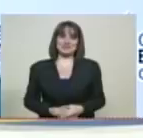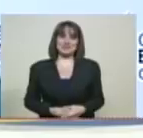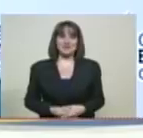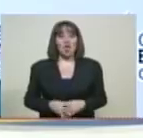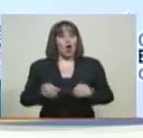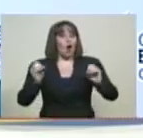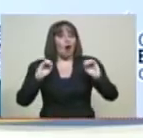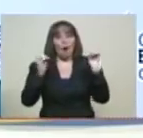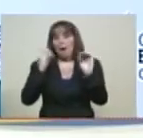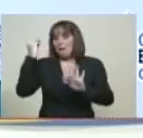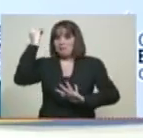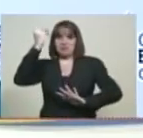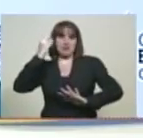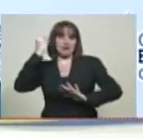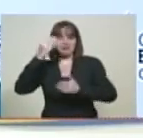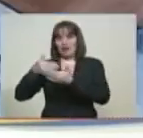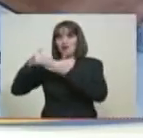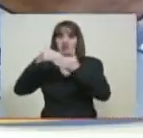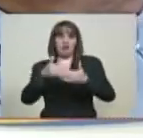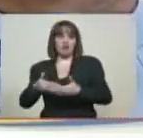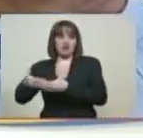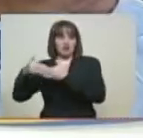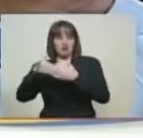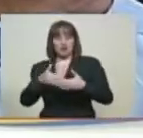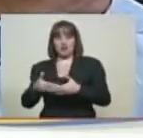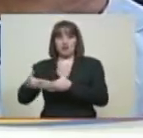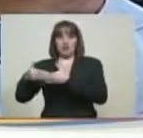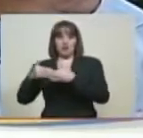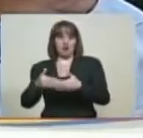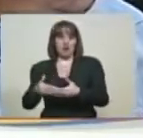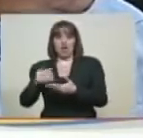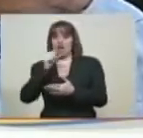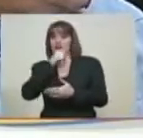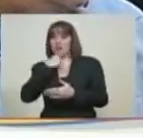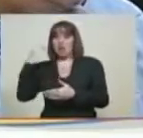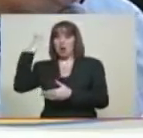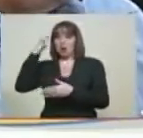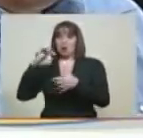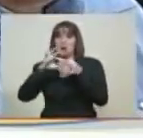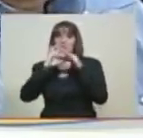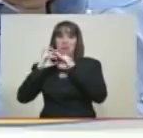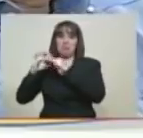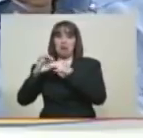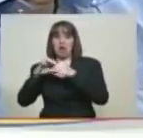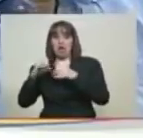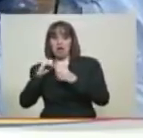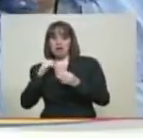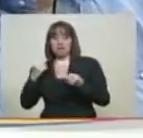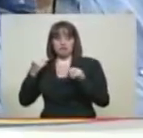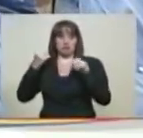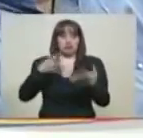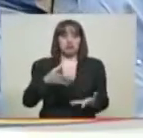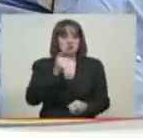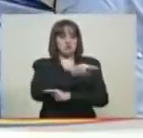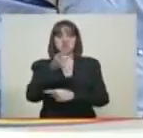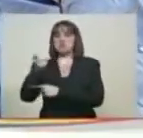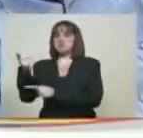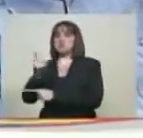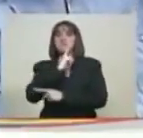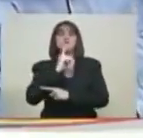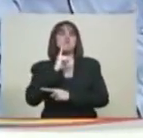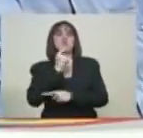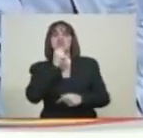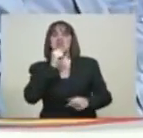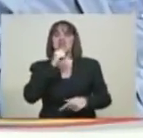pues que creen que va a venir el imperialismo gringo y los viejos imperios europeos a nombrar la asamblea de 2